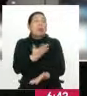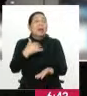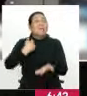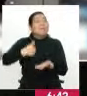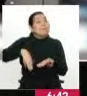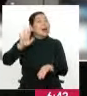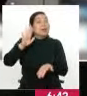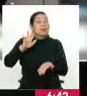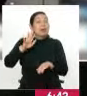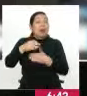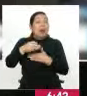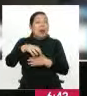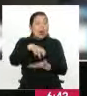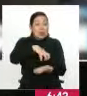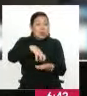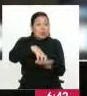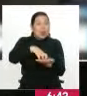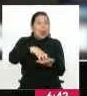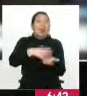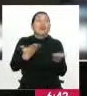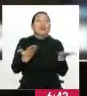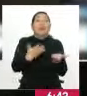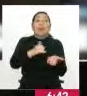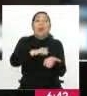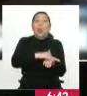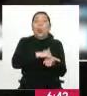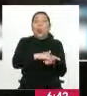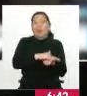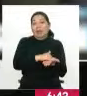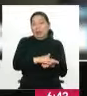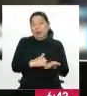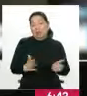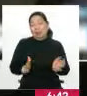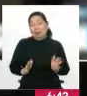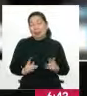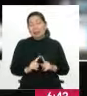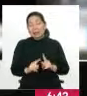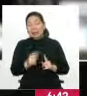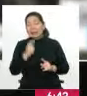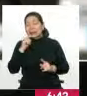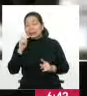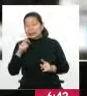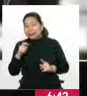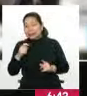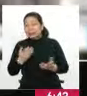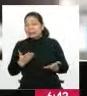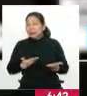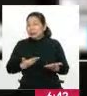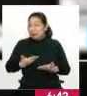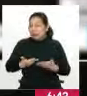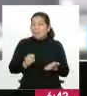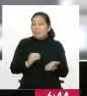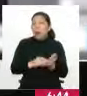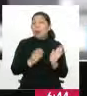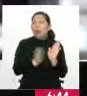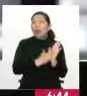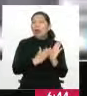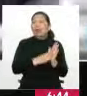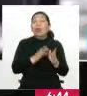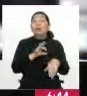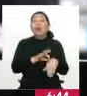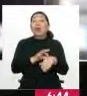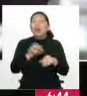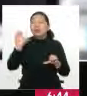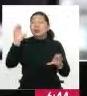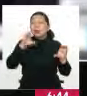y posiblemente sea por esta nueva variante BQ1. Así que todavía necesitamos más Todavía datos tiene para más determinar la evidencia severidad. científica.